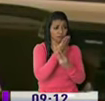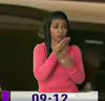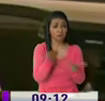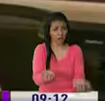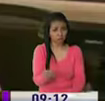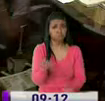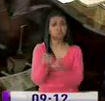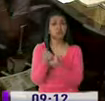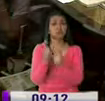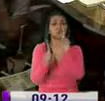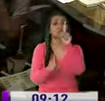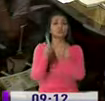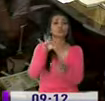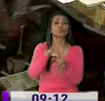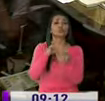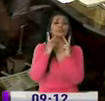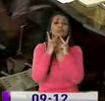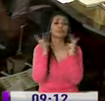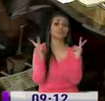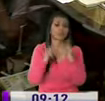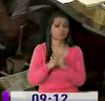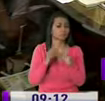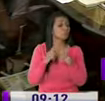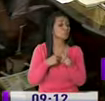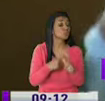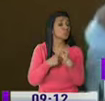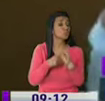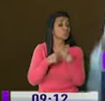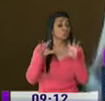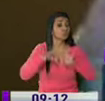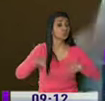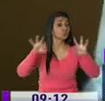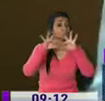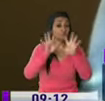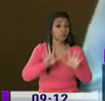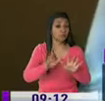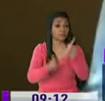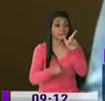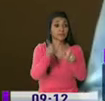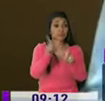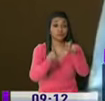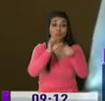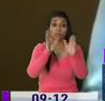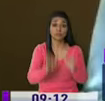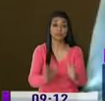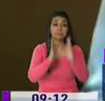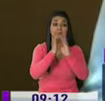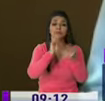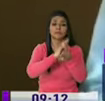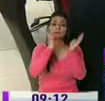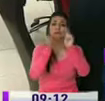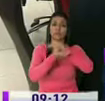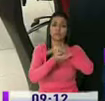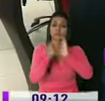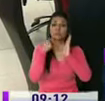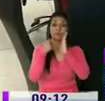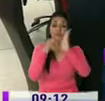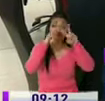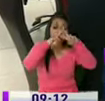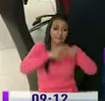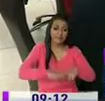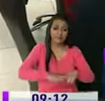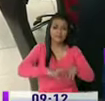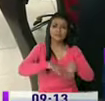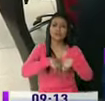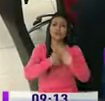consulta popular? Que era un imperativo ese llamado, que el pueblo está pidiendo reformas, decía Vintimilla, una de ellas revisar el